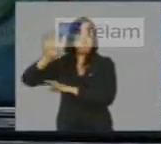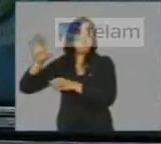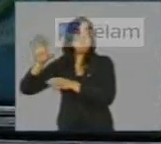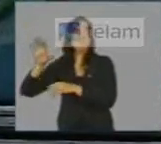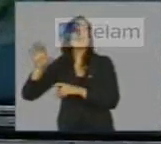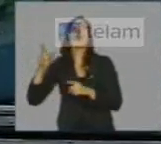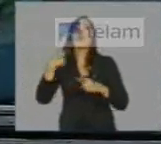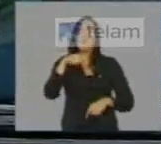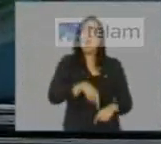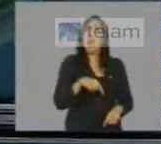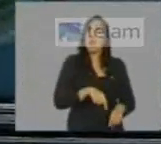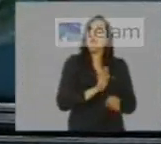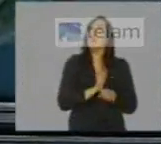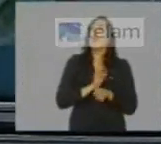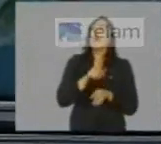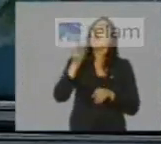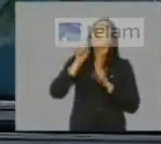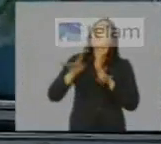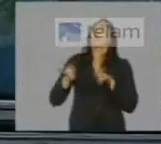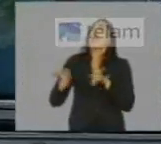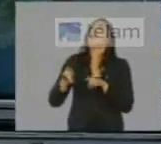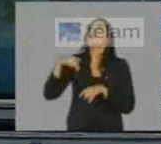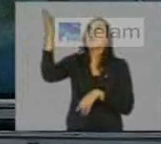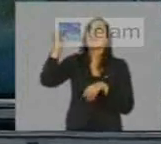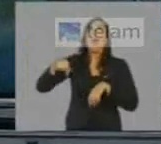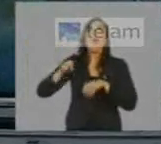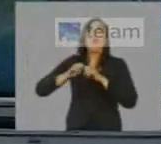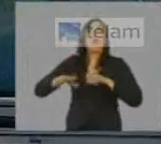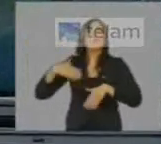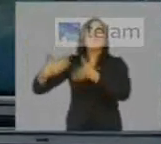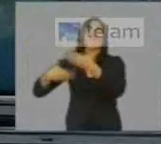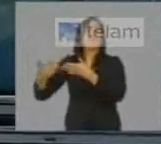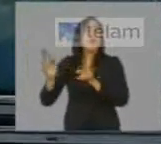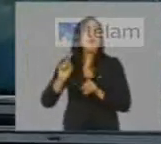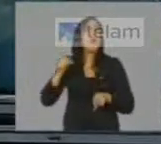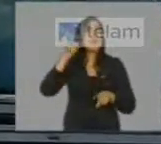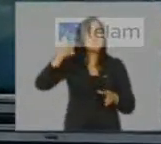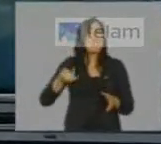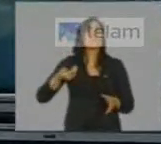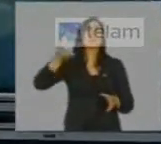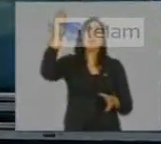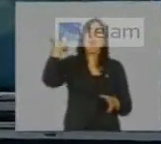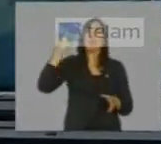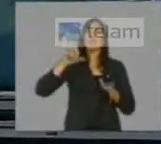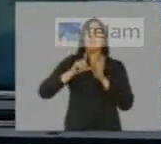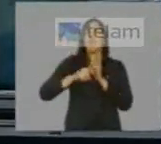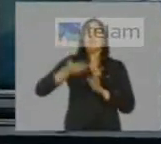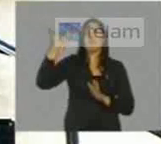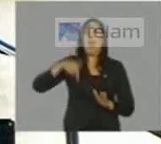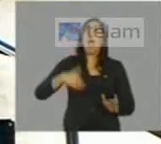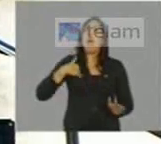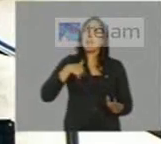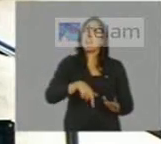suerte, pero lo que le está yendo mal es al modelo que impusieron aquí durante algún tiempo